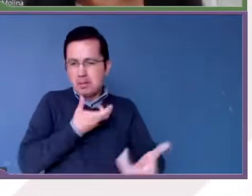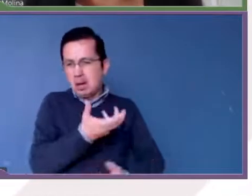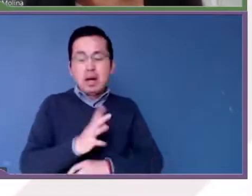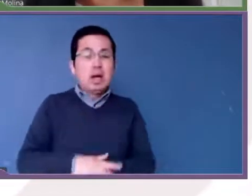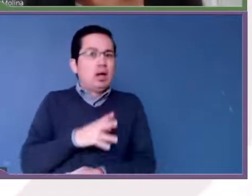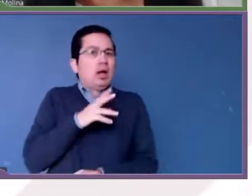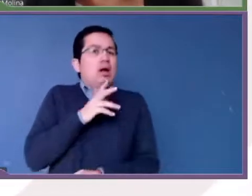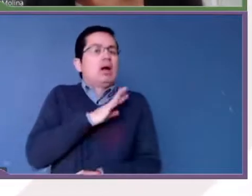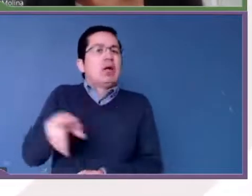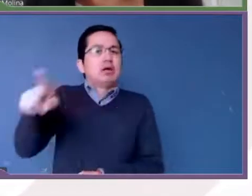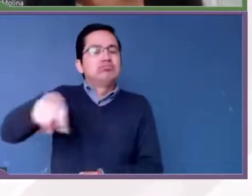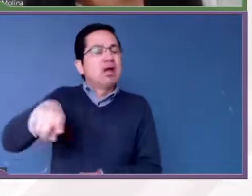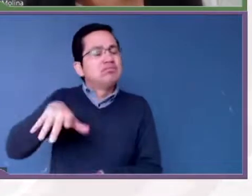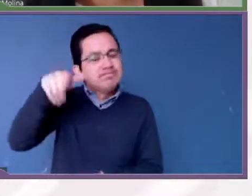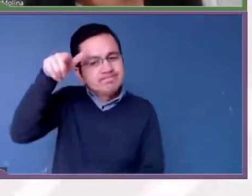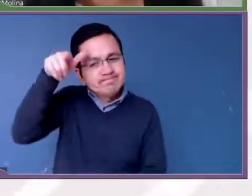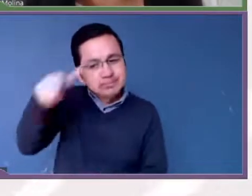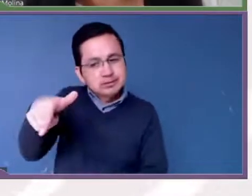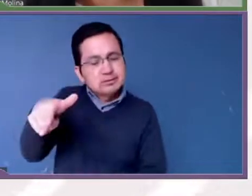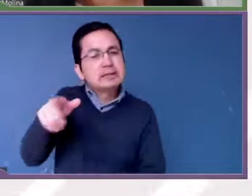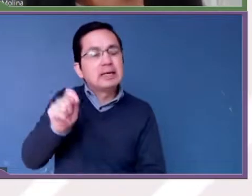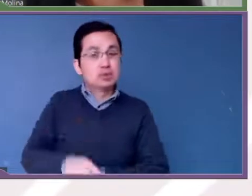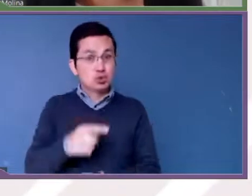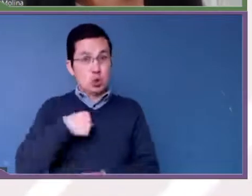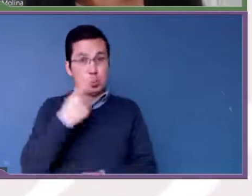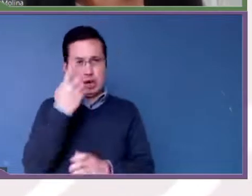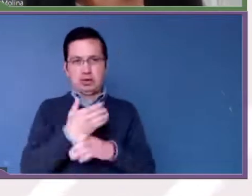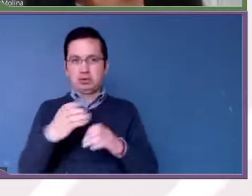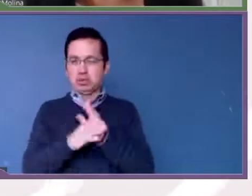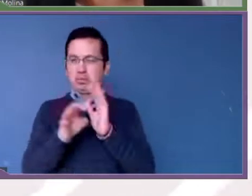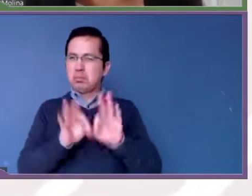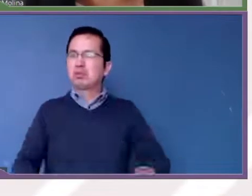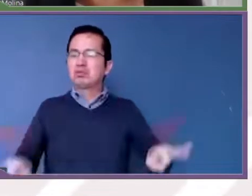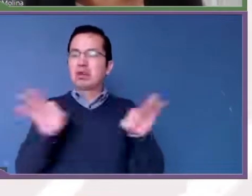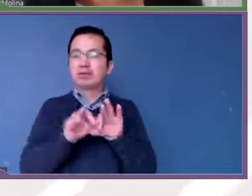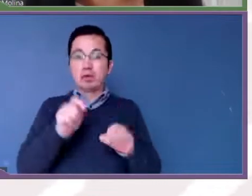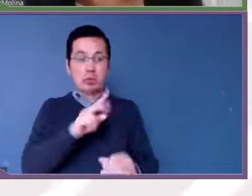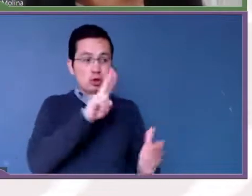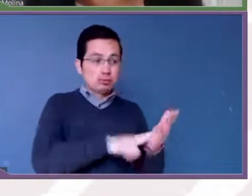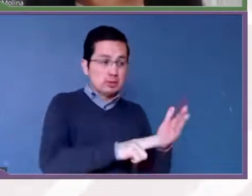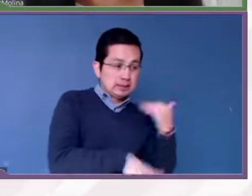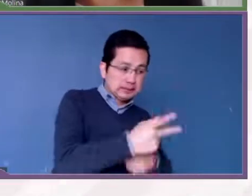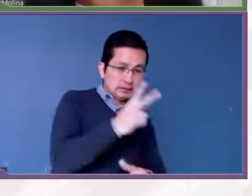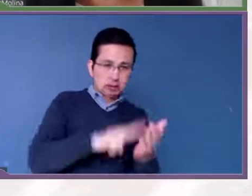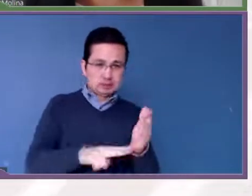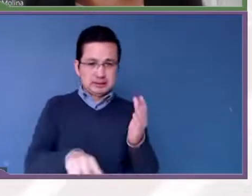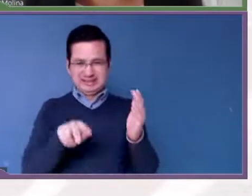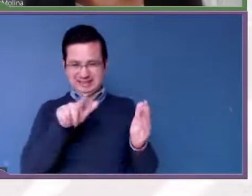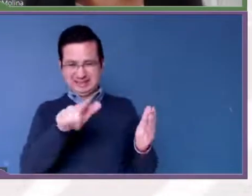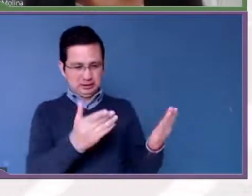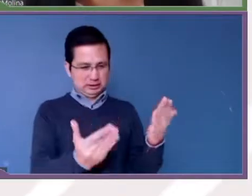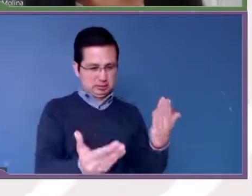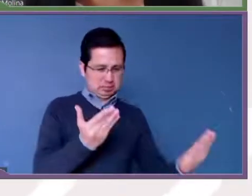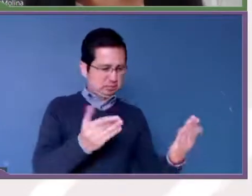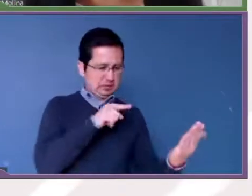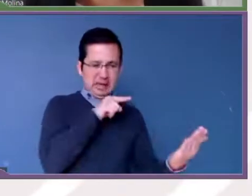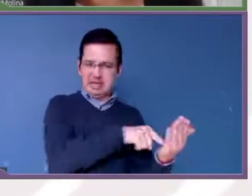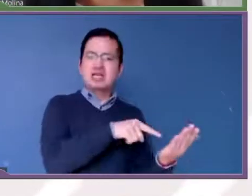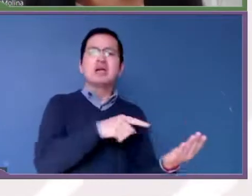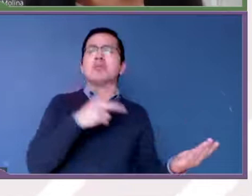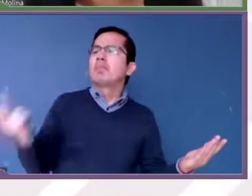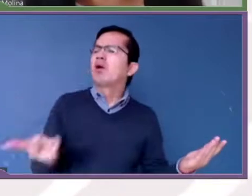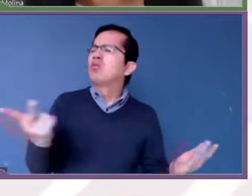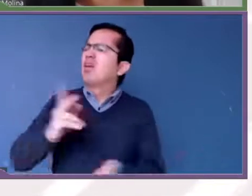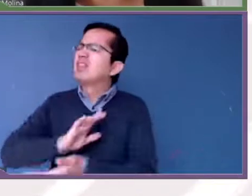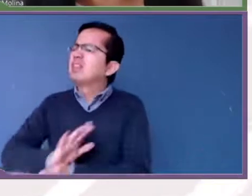que en 2013 y en 2017, cuando se hablaba de discriminación, la gente percibía como un maltrato, como un